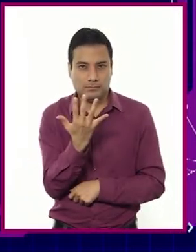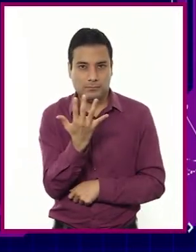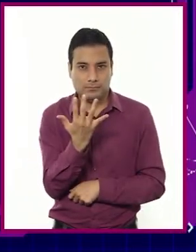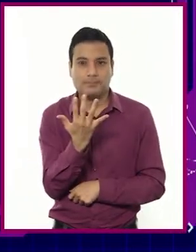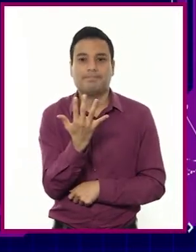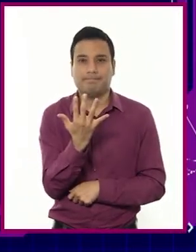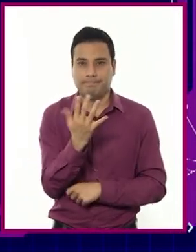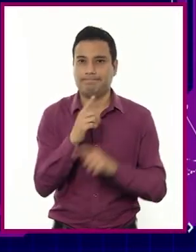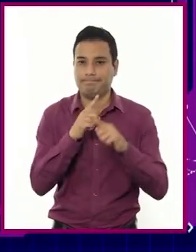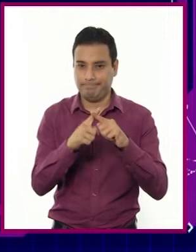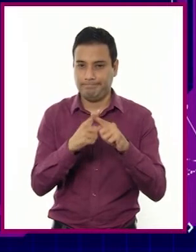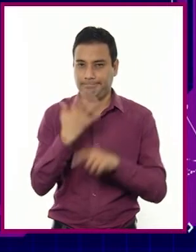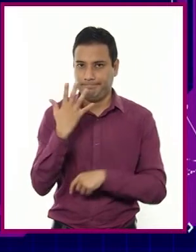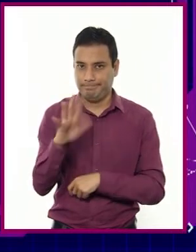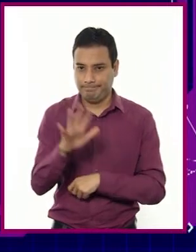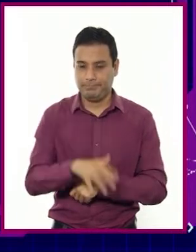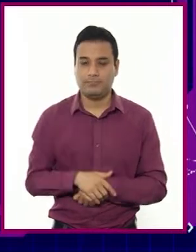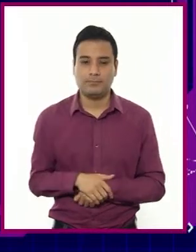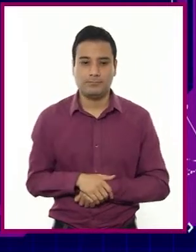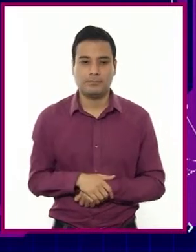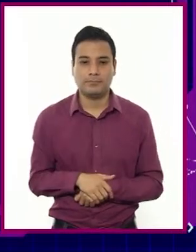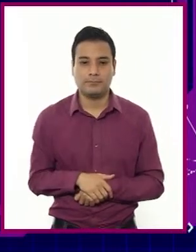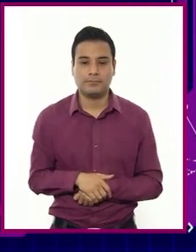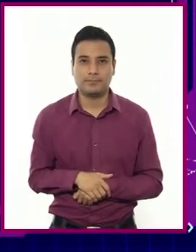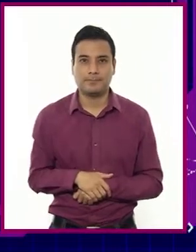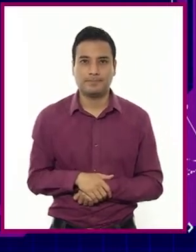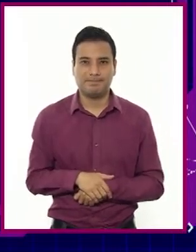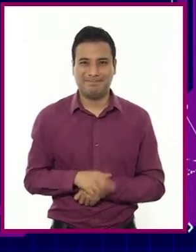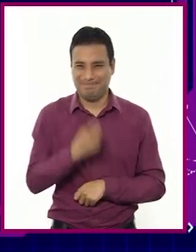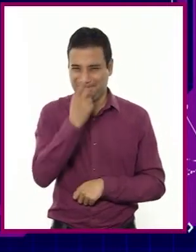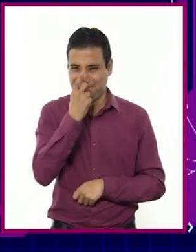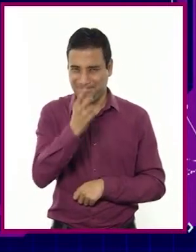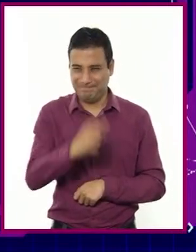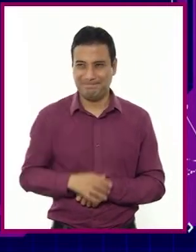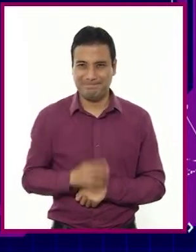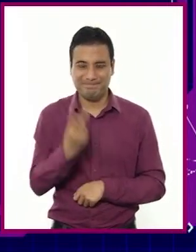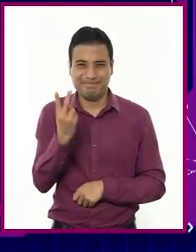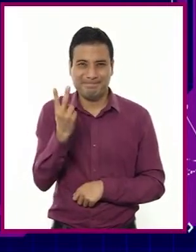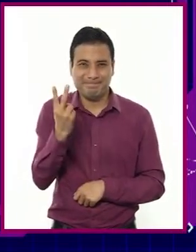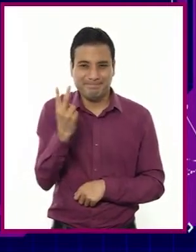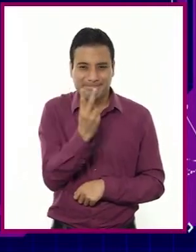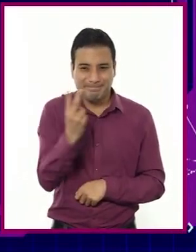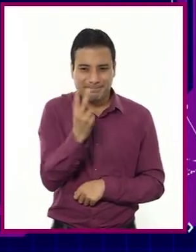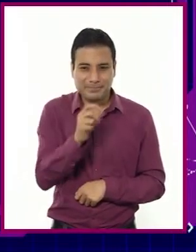10. Como el problema menciona que ambas figuras tienen la misma